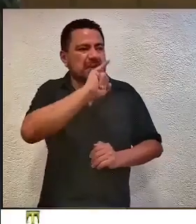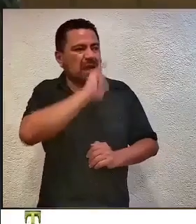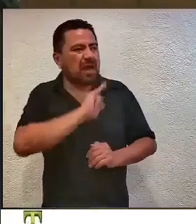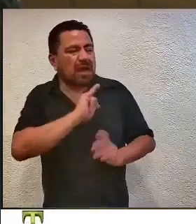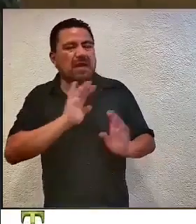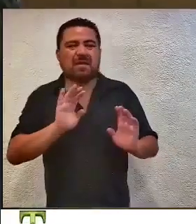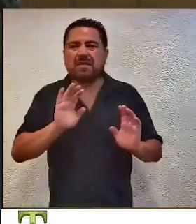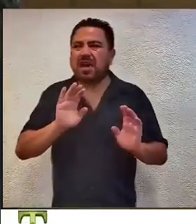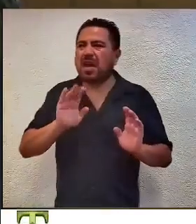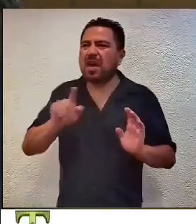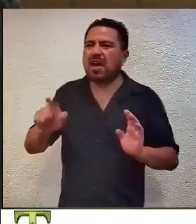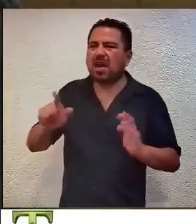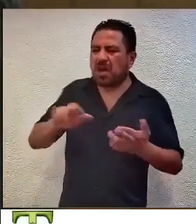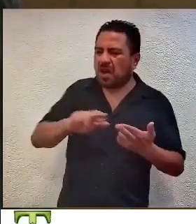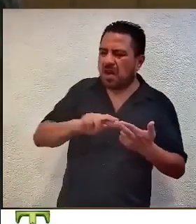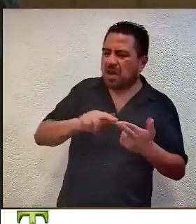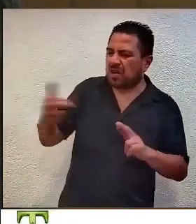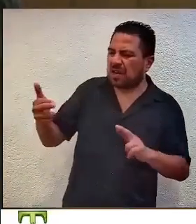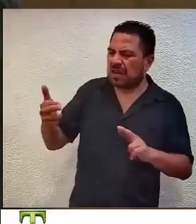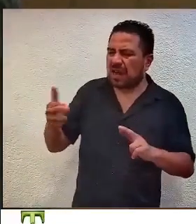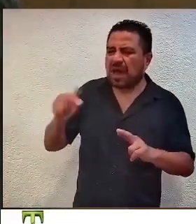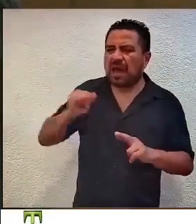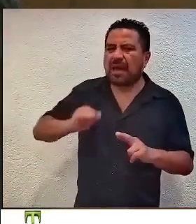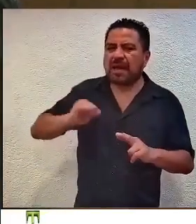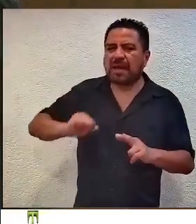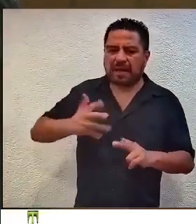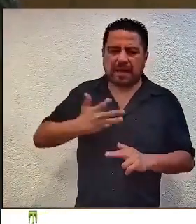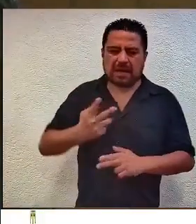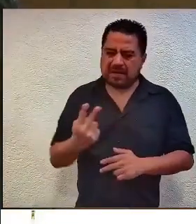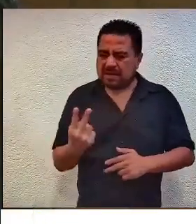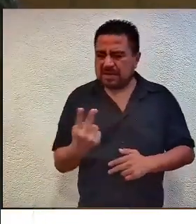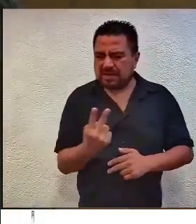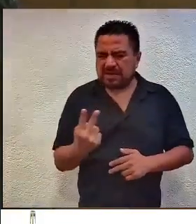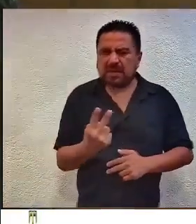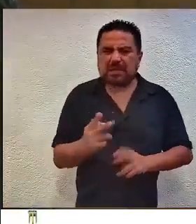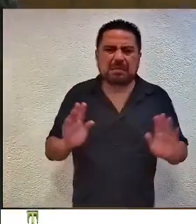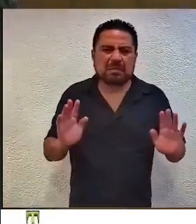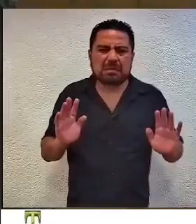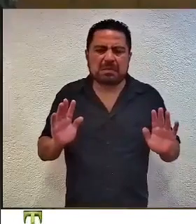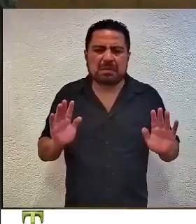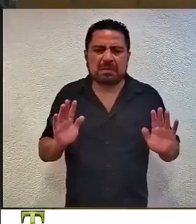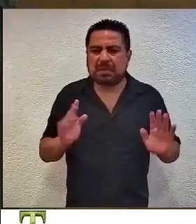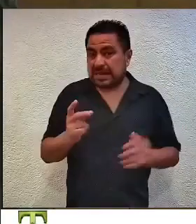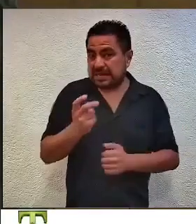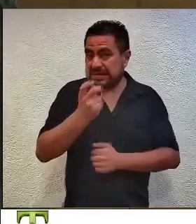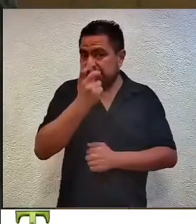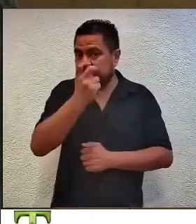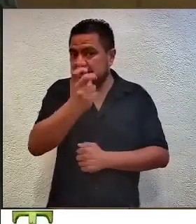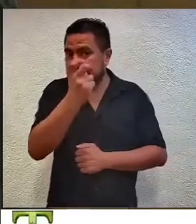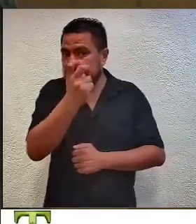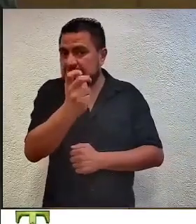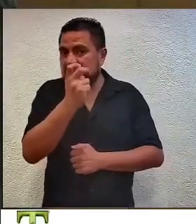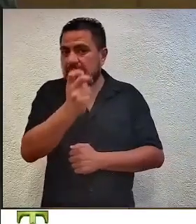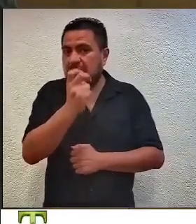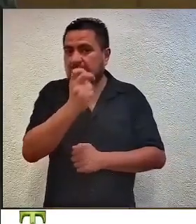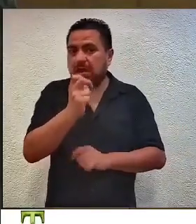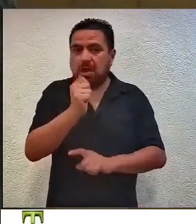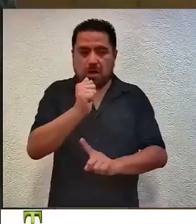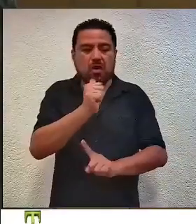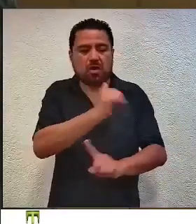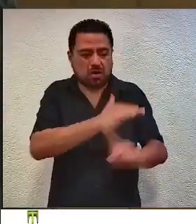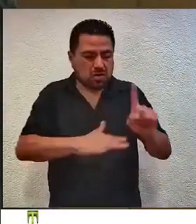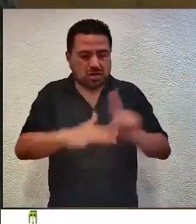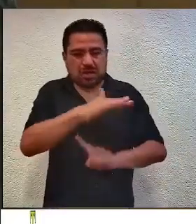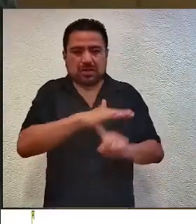qué relación había entre ellas y ellos. Eso es precisamente parte del contexto, no